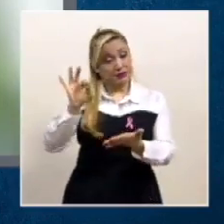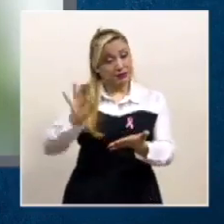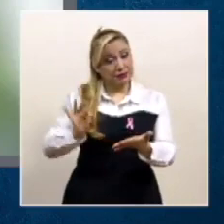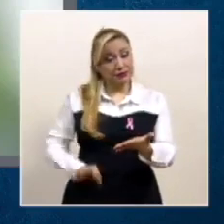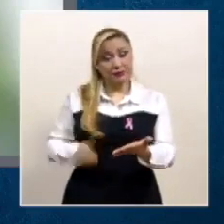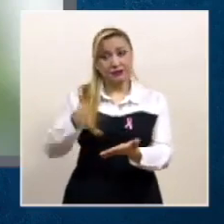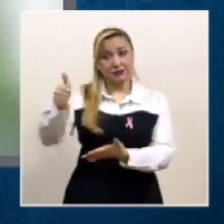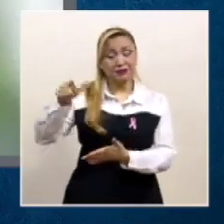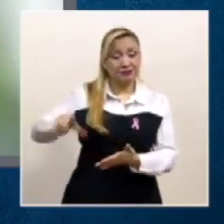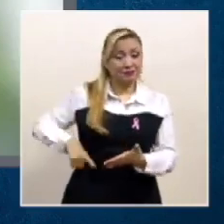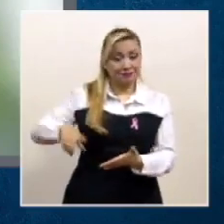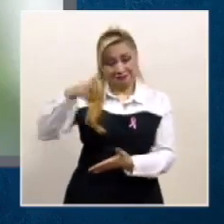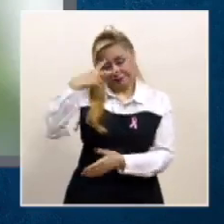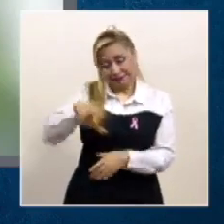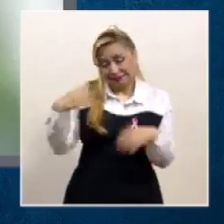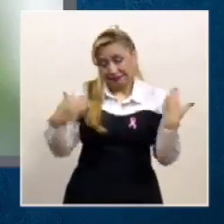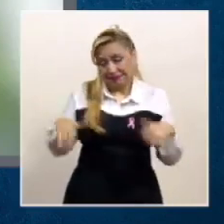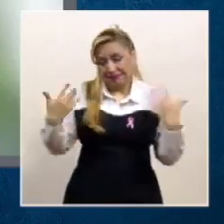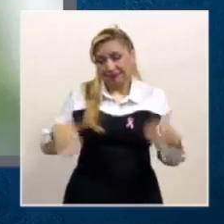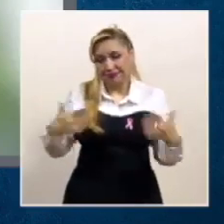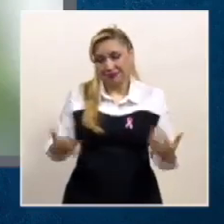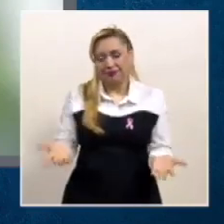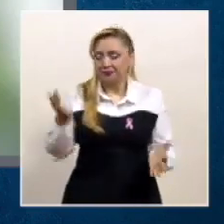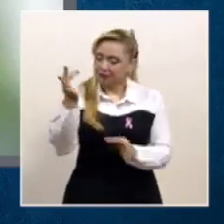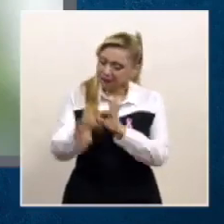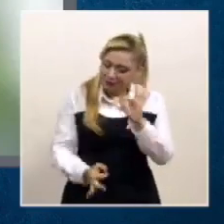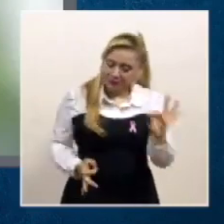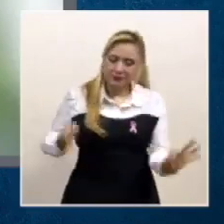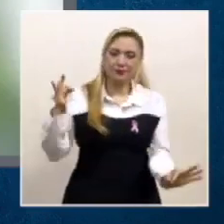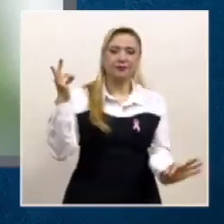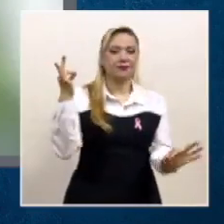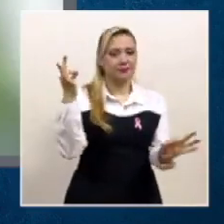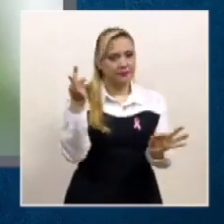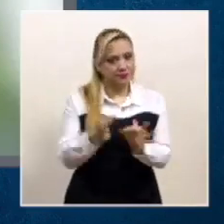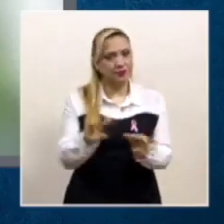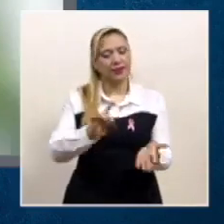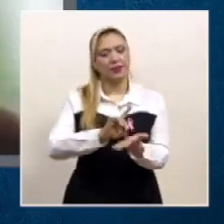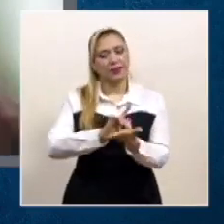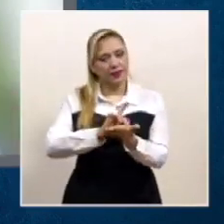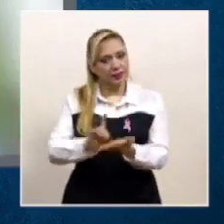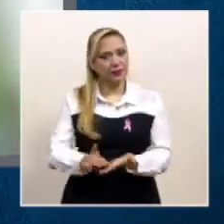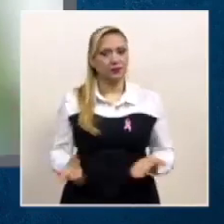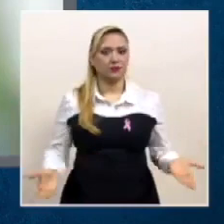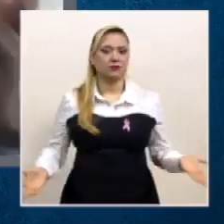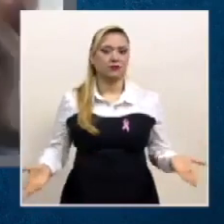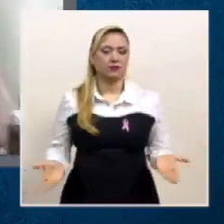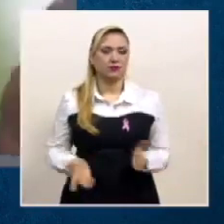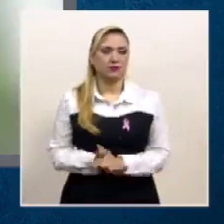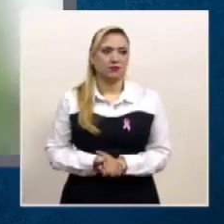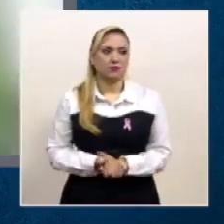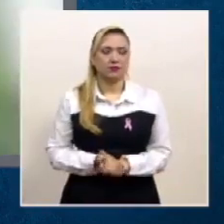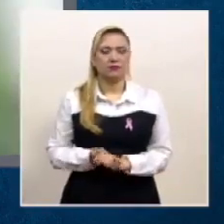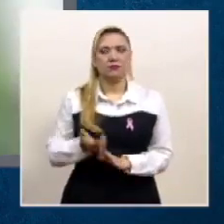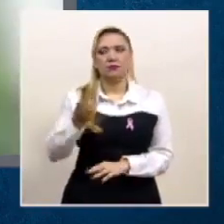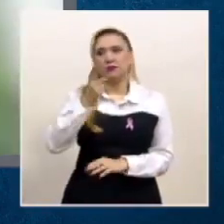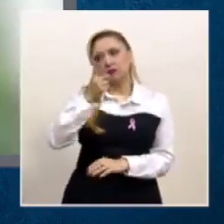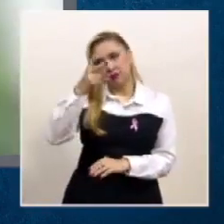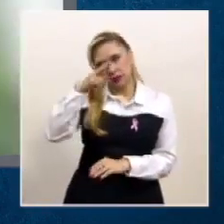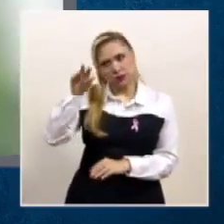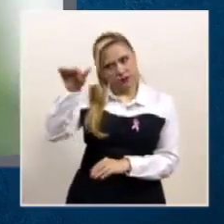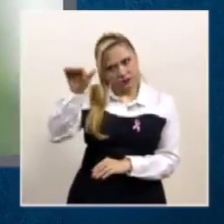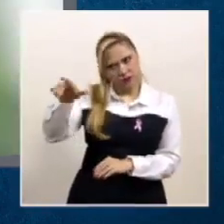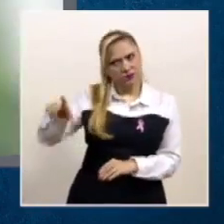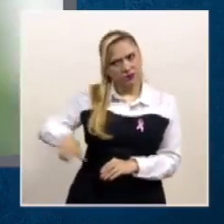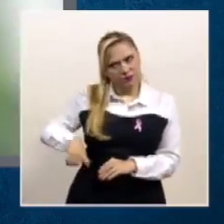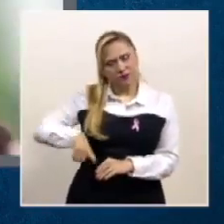Estado mexicano para cumplir de manera efectiva los derechos, ¿no? Y incitan, llaman al Estado mexicano a que en